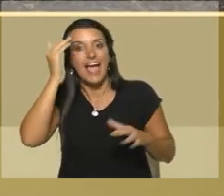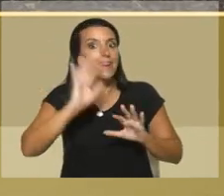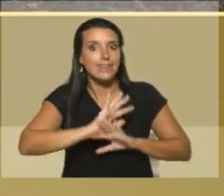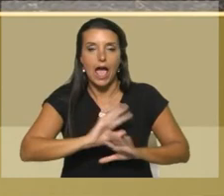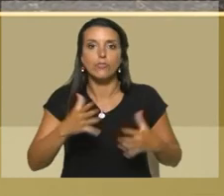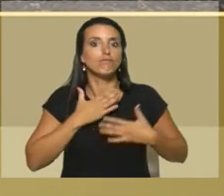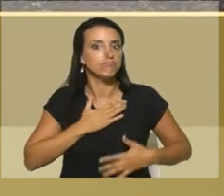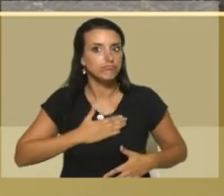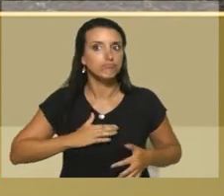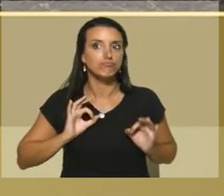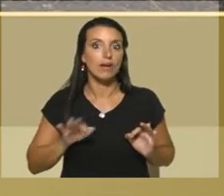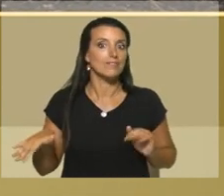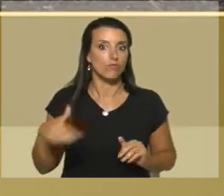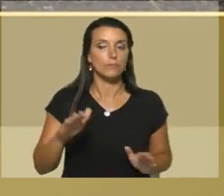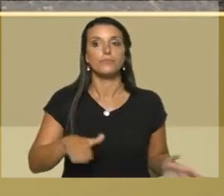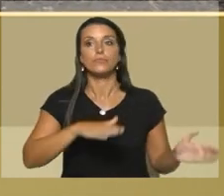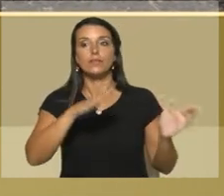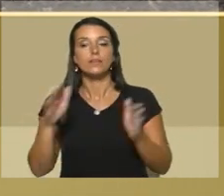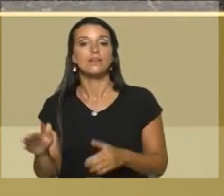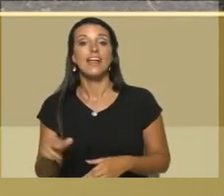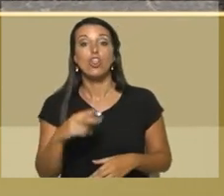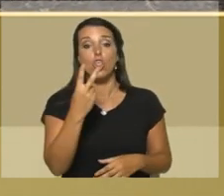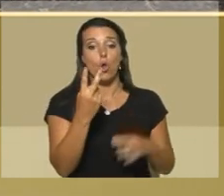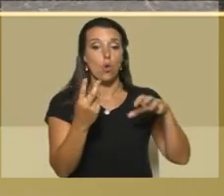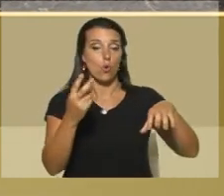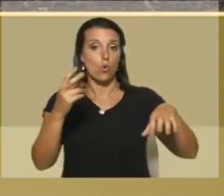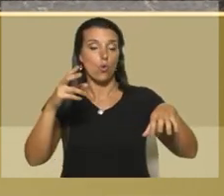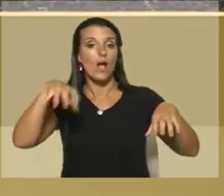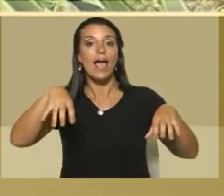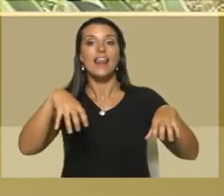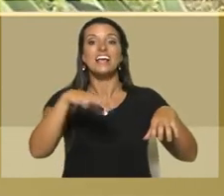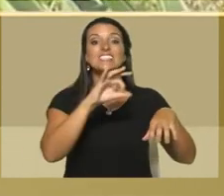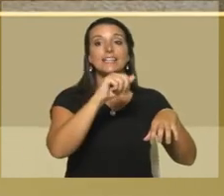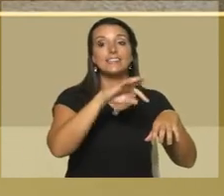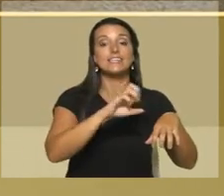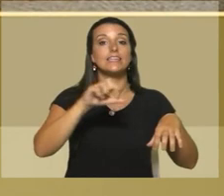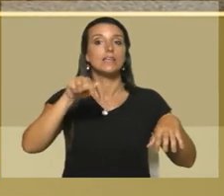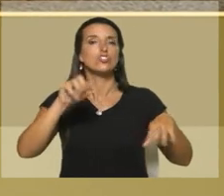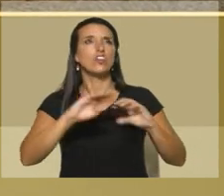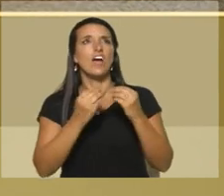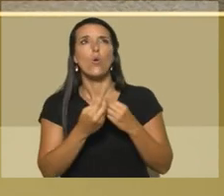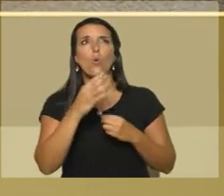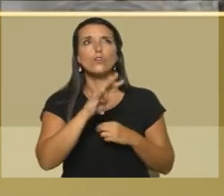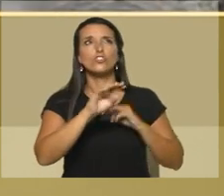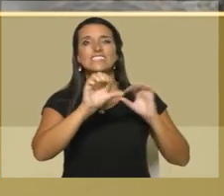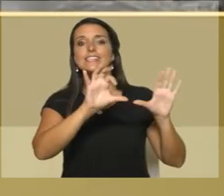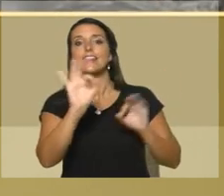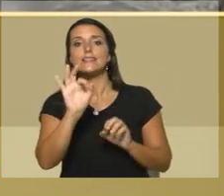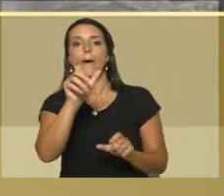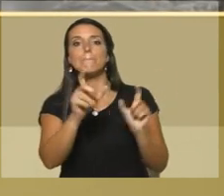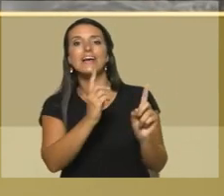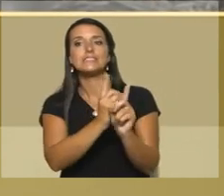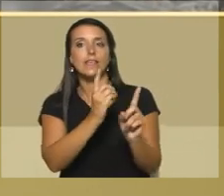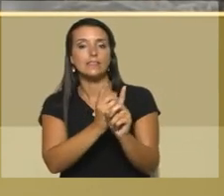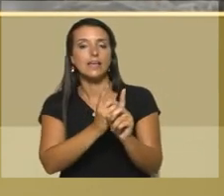de estos pacientes no entre las dos colonias entre los aproximadamente unos 460 pacientes y